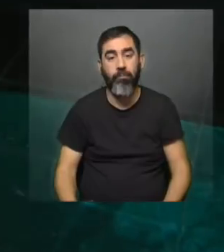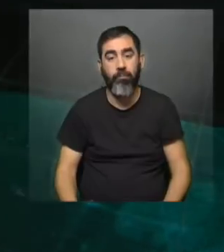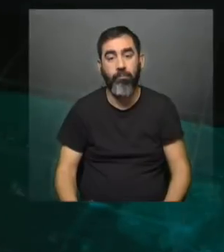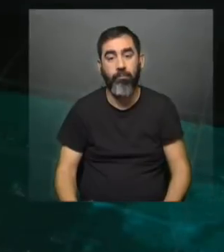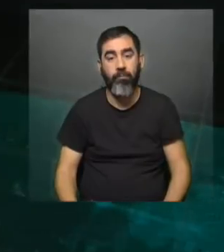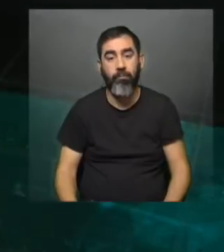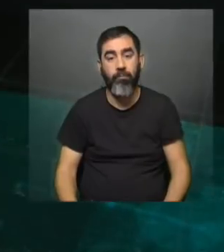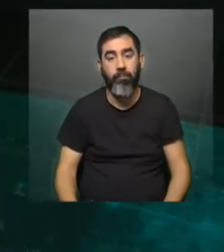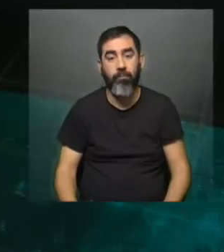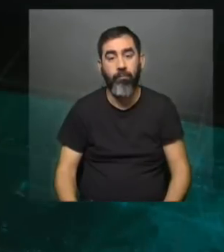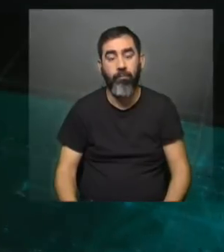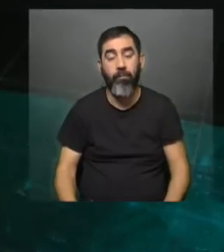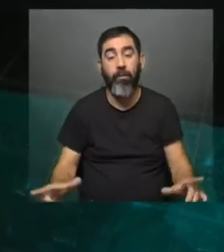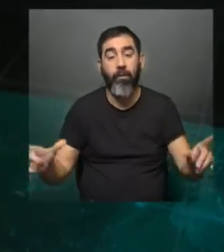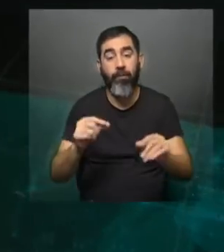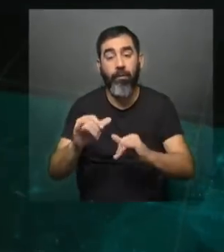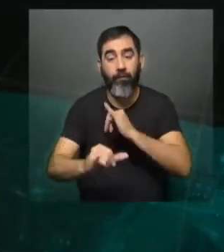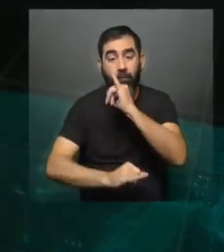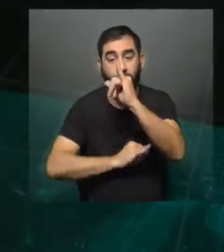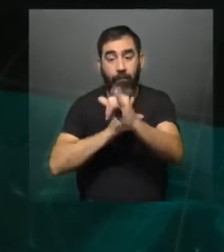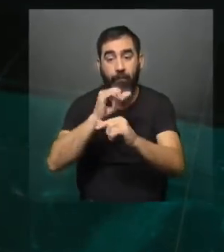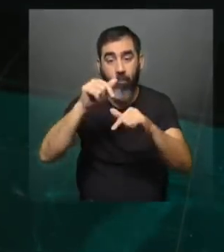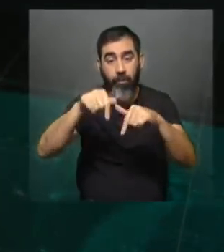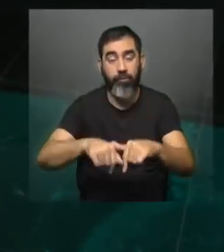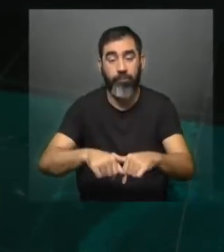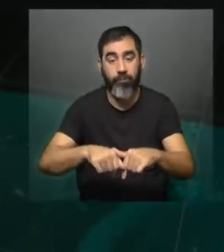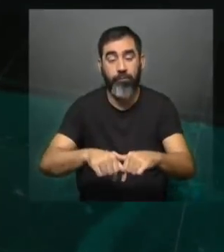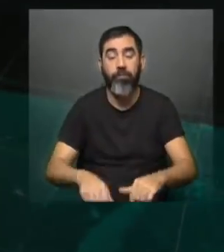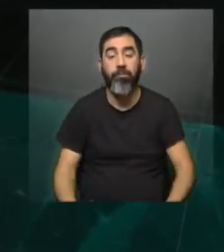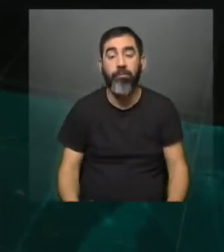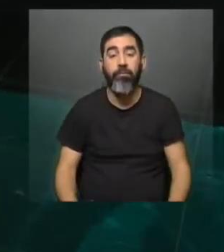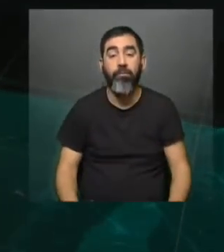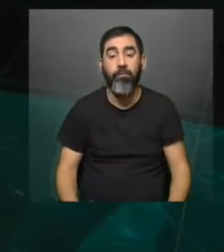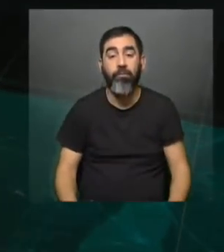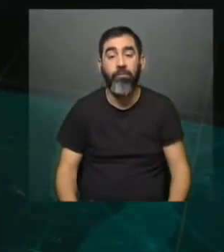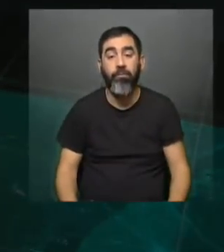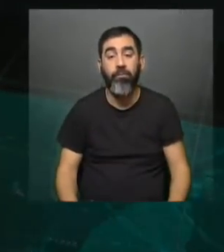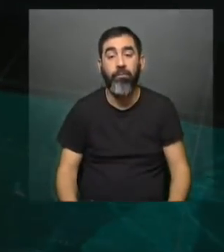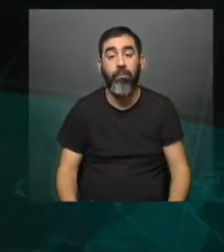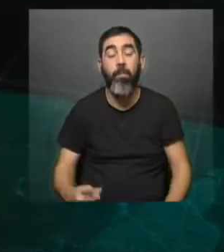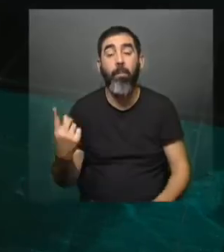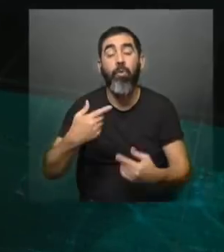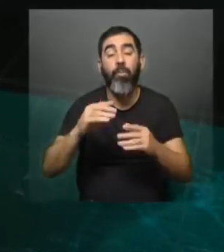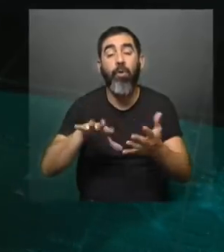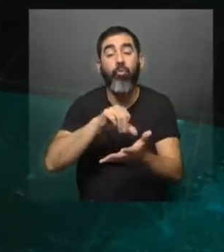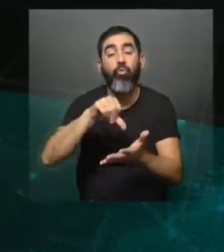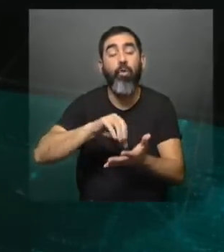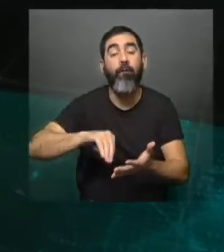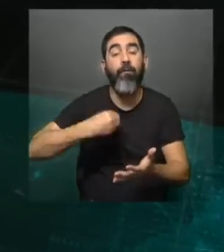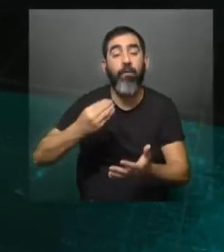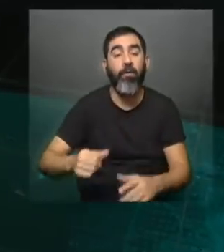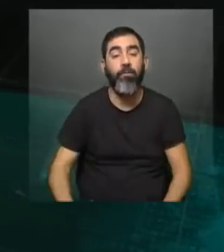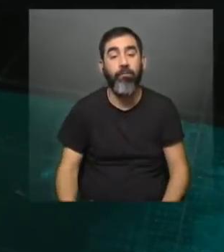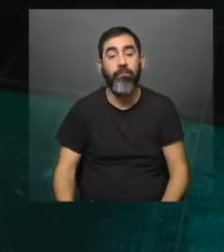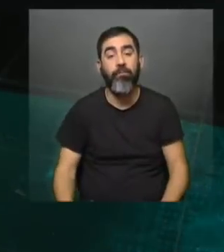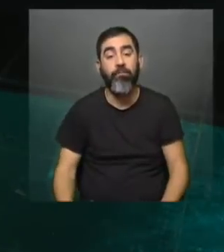Javier señores hasta acá llegamos con la primera edición de mbd noticias en minutos arranca la ciudad de Viva en la pantalla